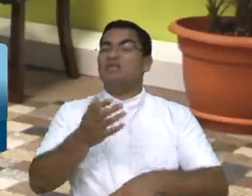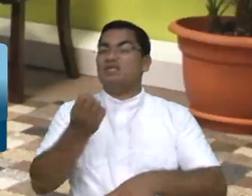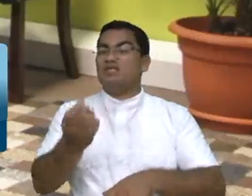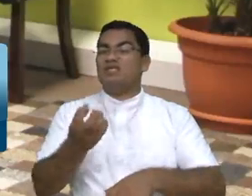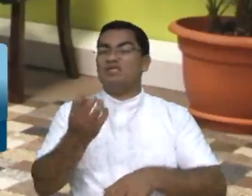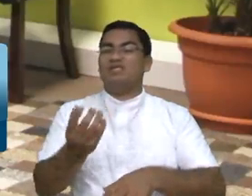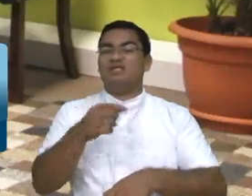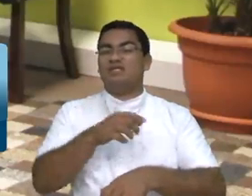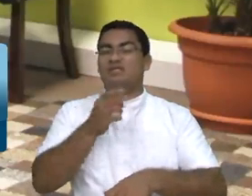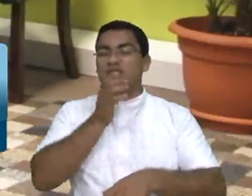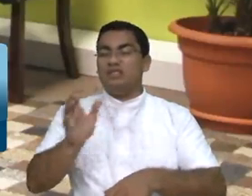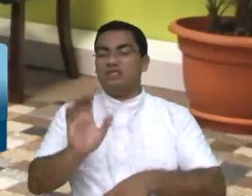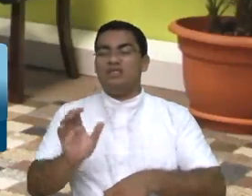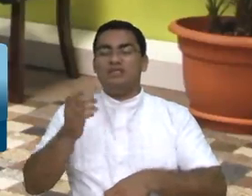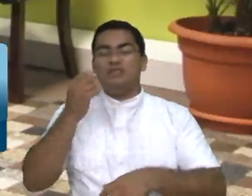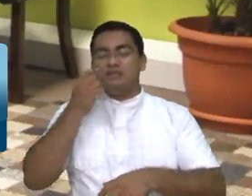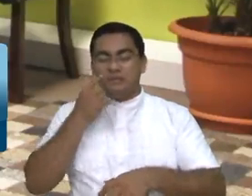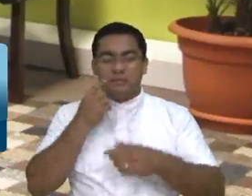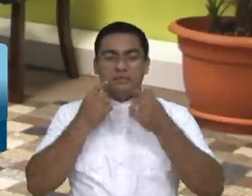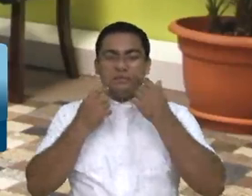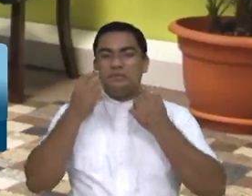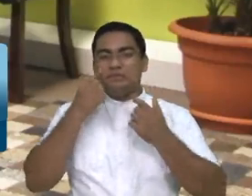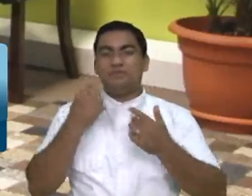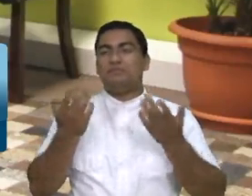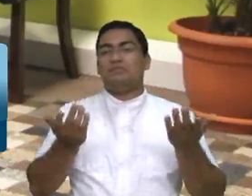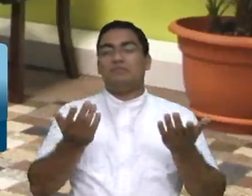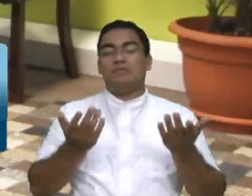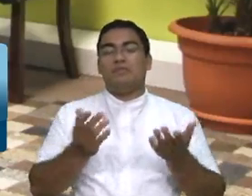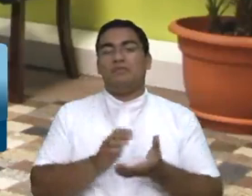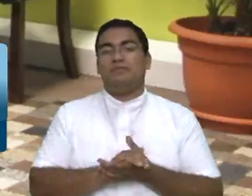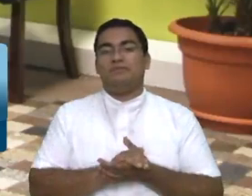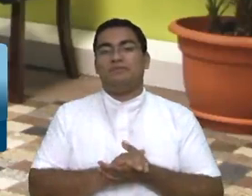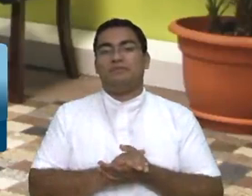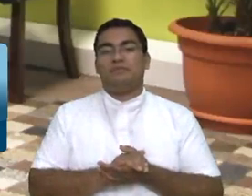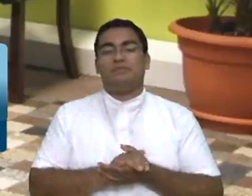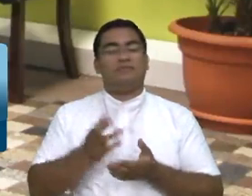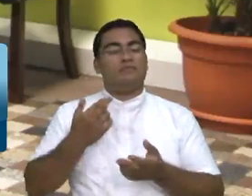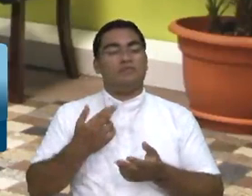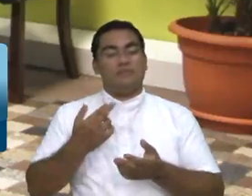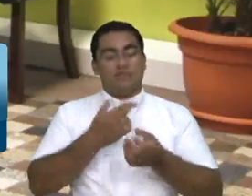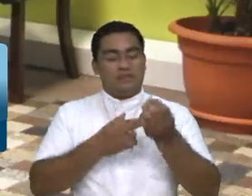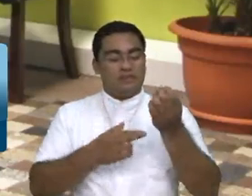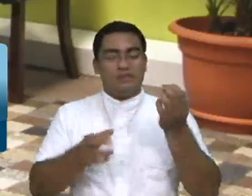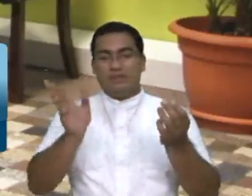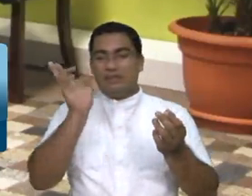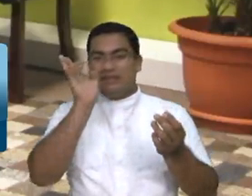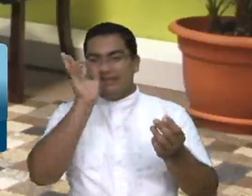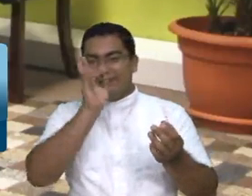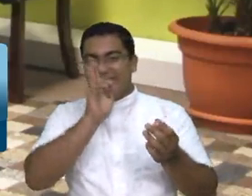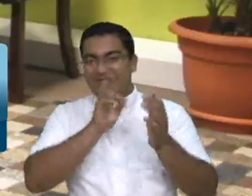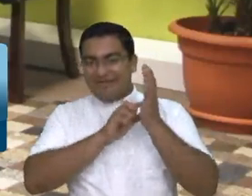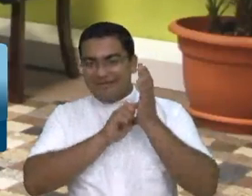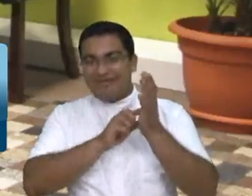muy doloroso. El niño llora cuando le tocan, etc. Entonces, en este caso, pues un sangrado anormal también. No es solamente el sangrado que se ve, ese es